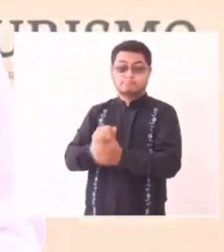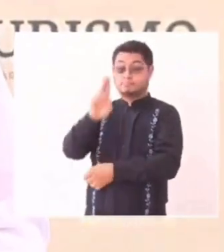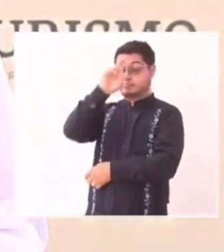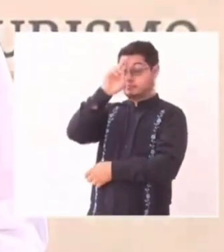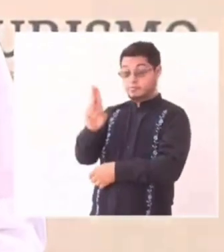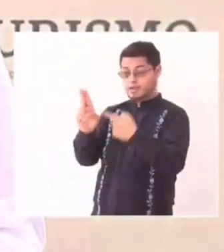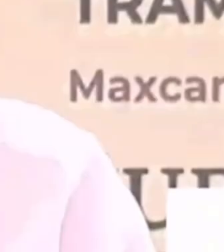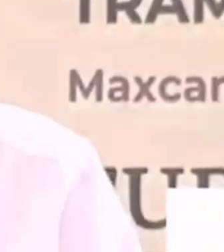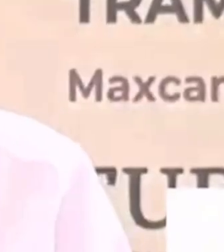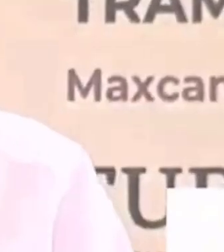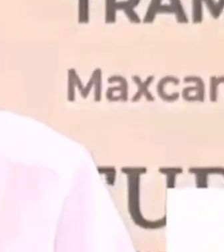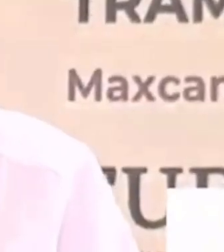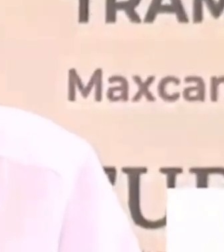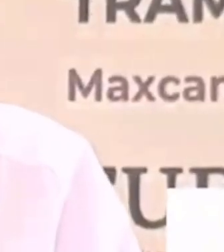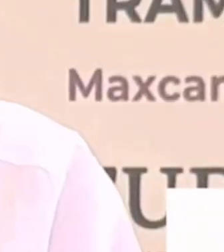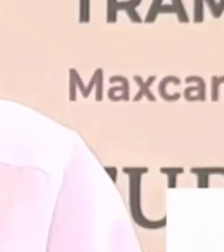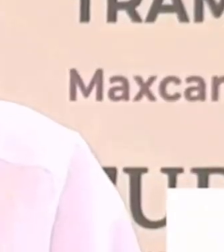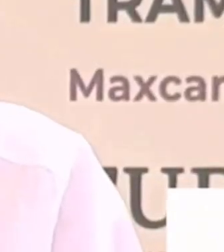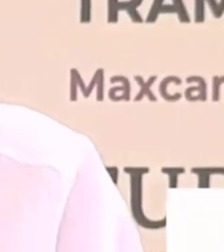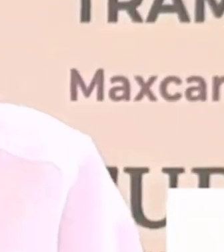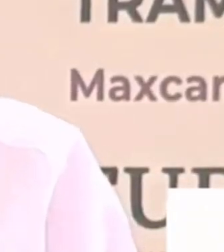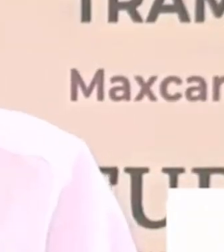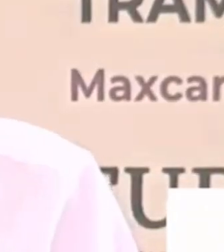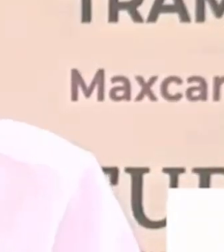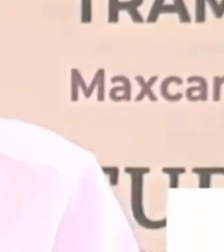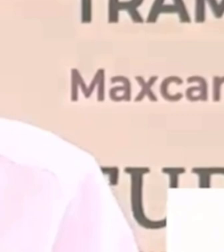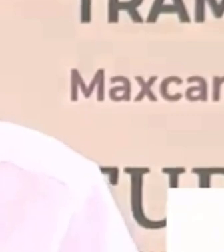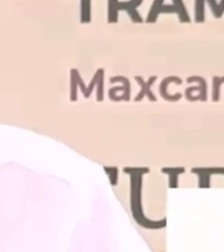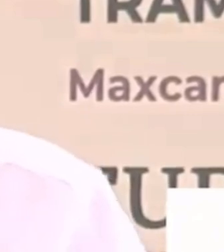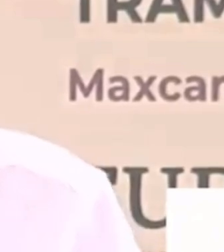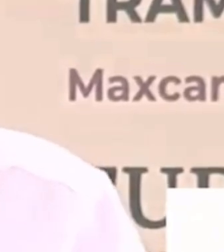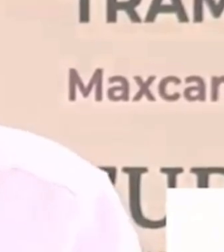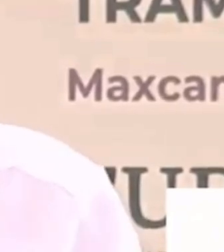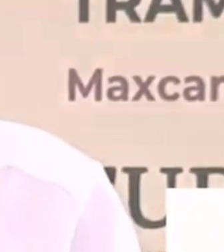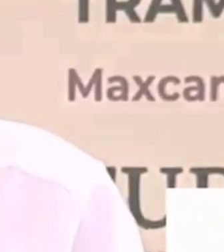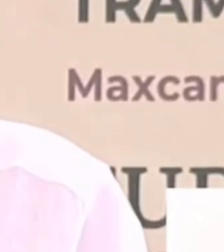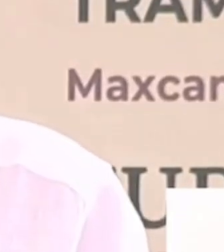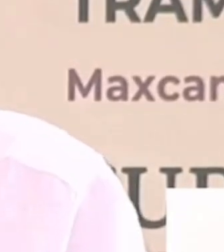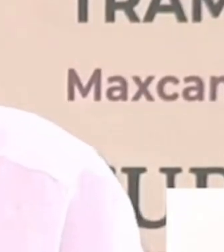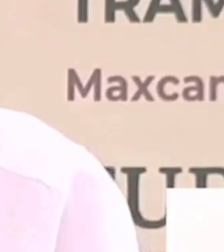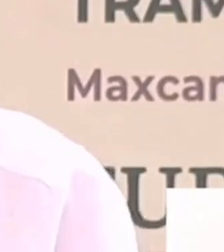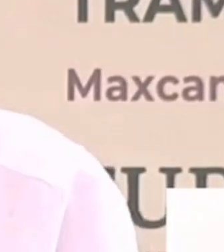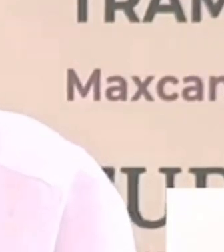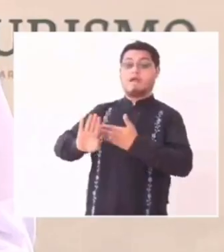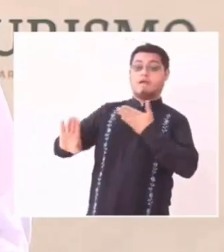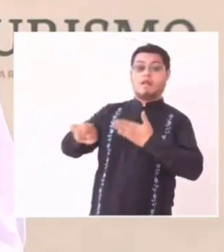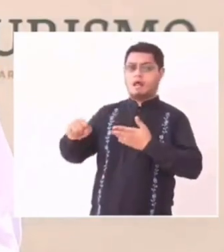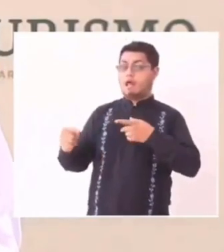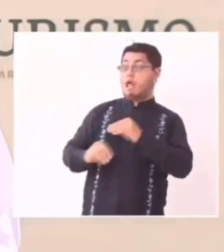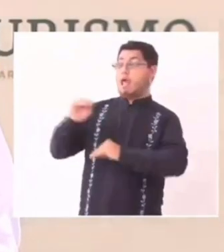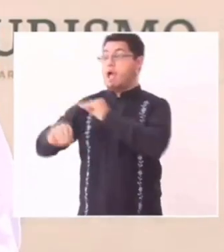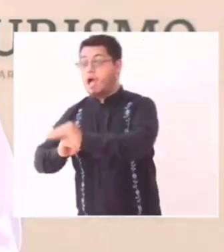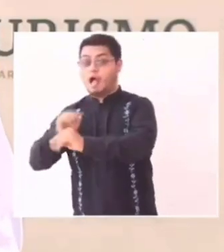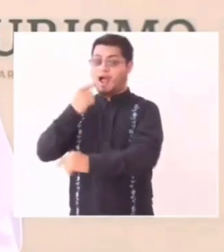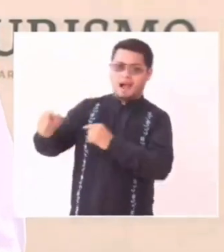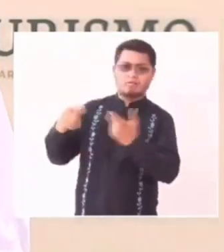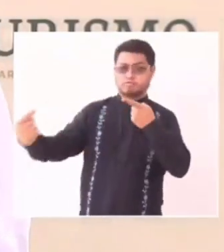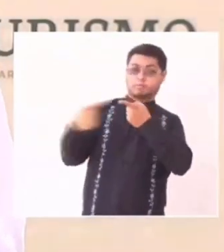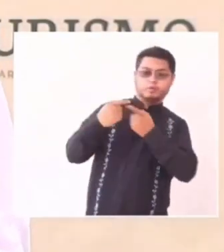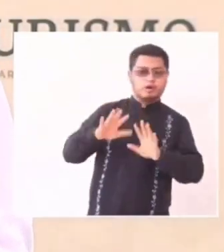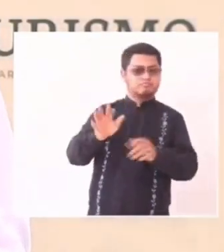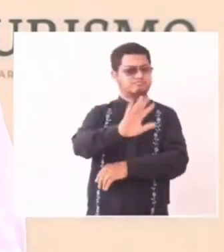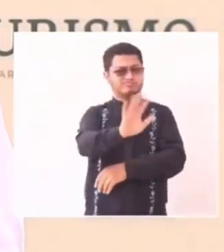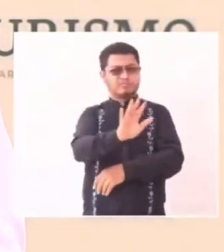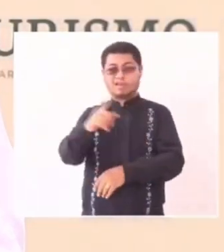prohibido prohibir. Y nunca vamos a reprimir al pueblo. Pero sí, tenemos que evitar las provocaciones. La gente que quiere nada